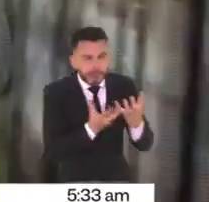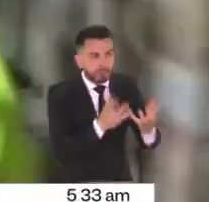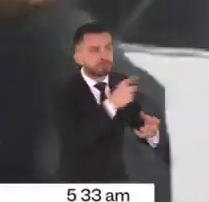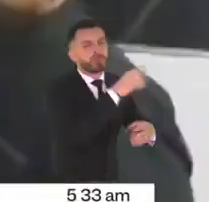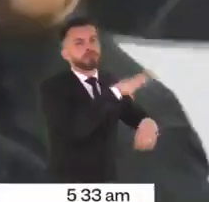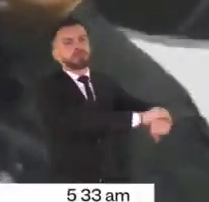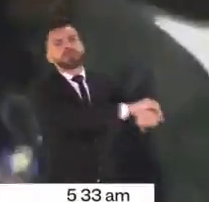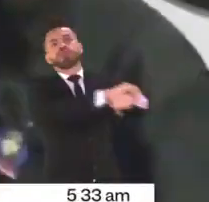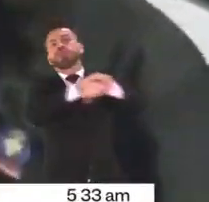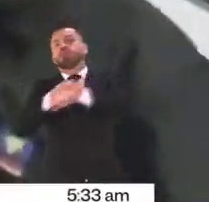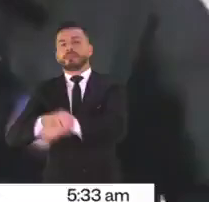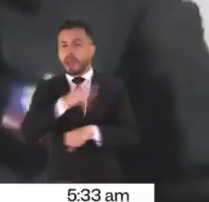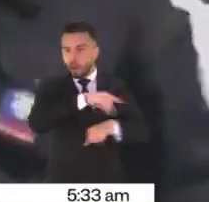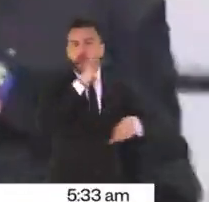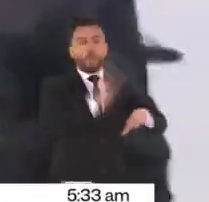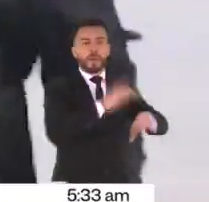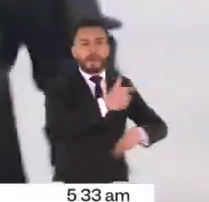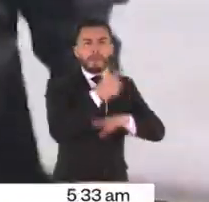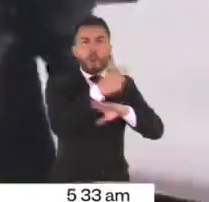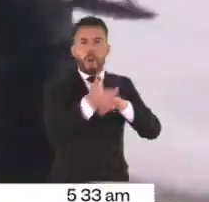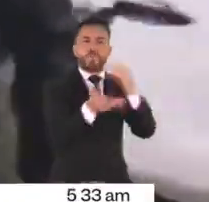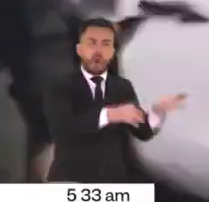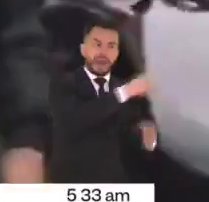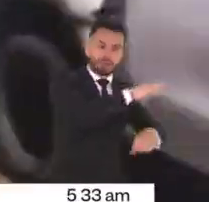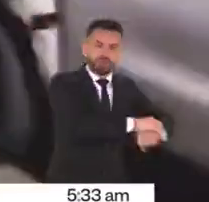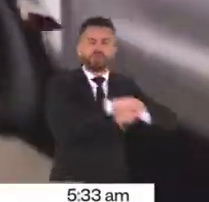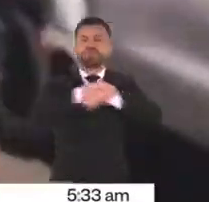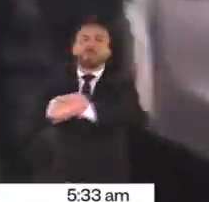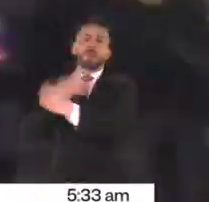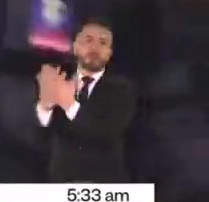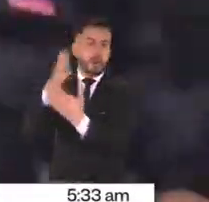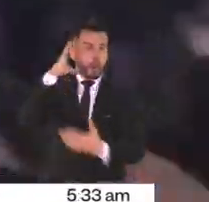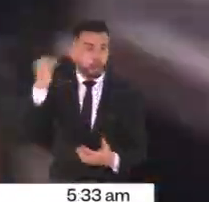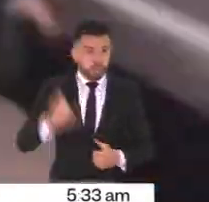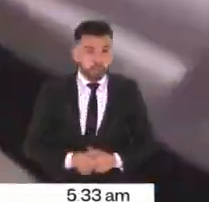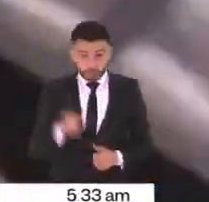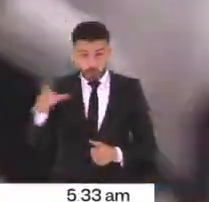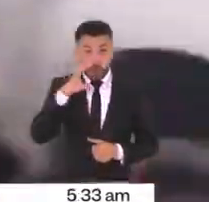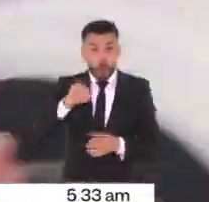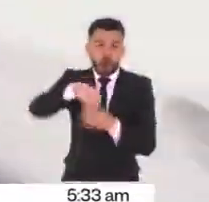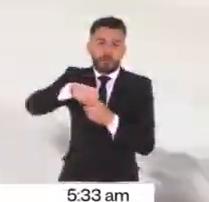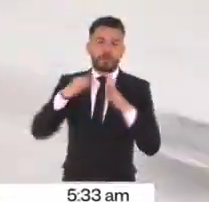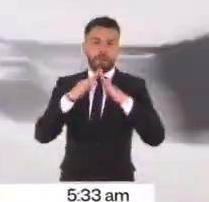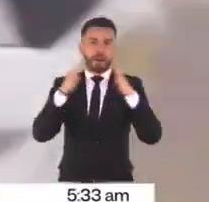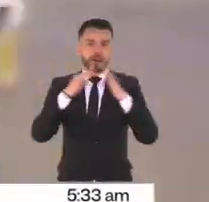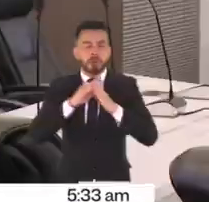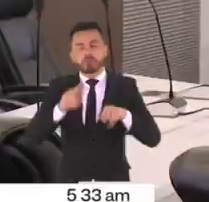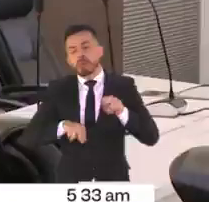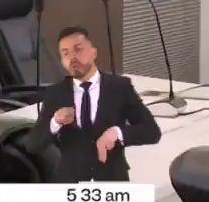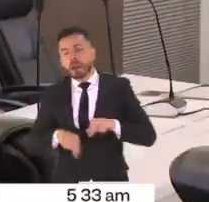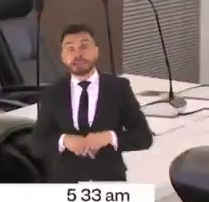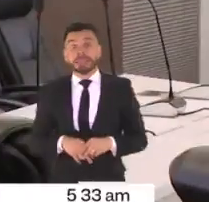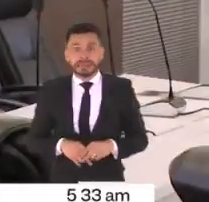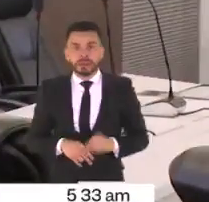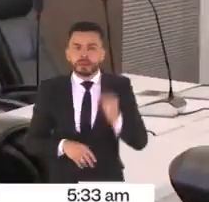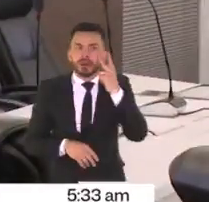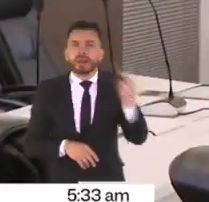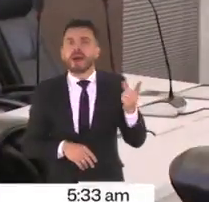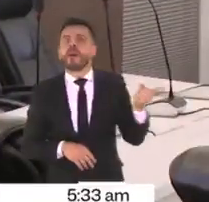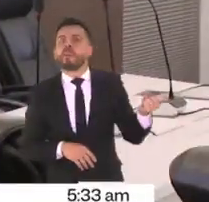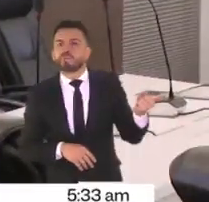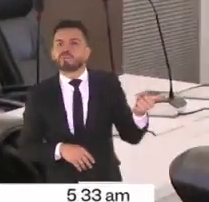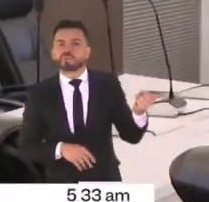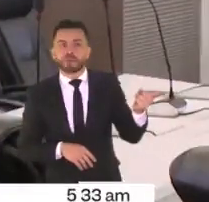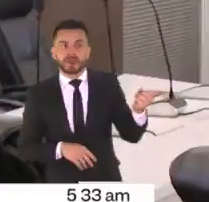del presunto responsable exactamente se encuentra dentro de un inmueble estos sujetos llegan a cometer el hurto a quien se encontraba en la parte